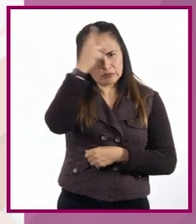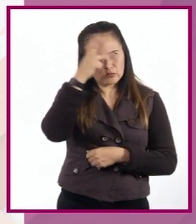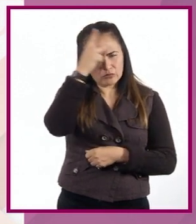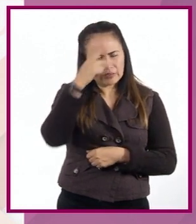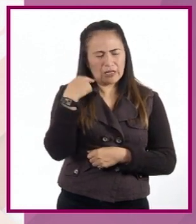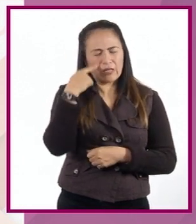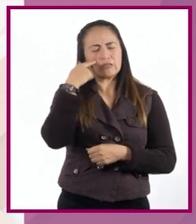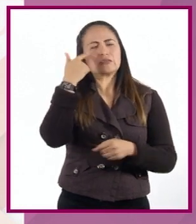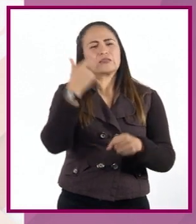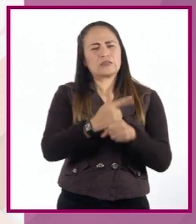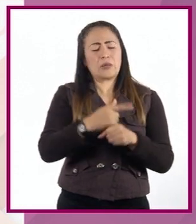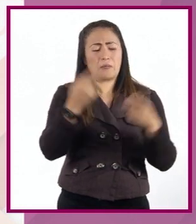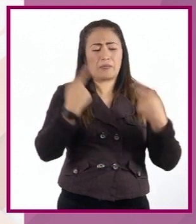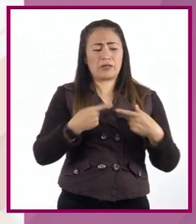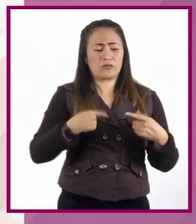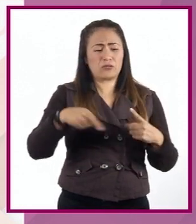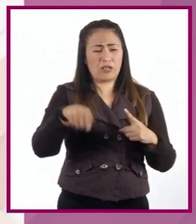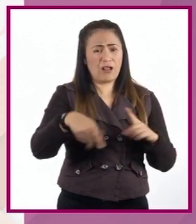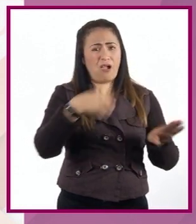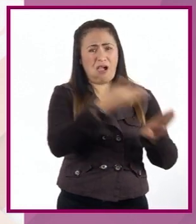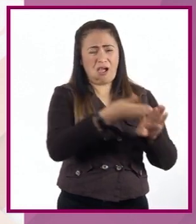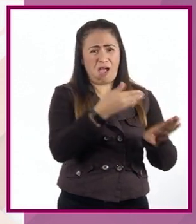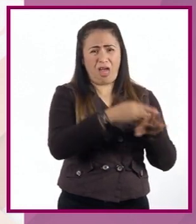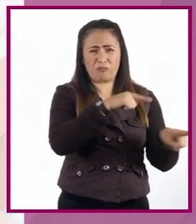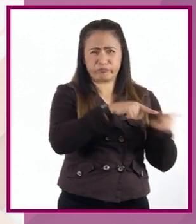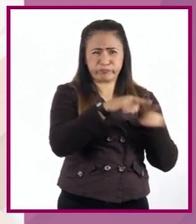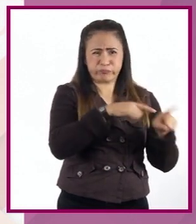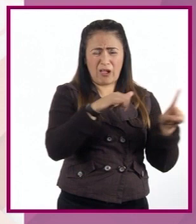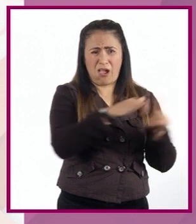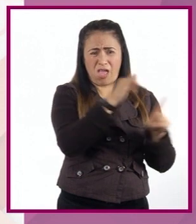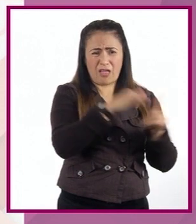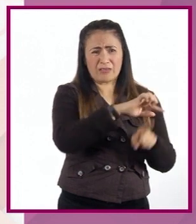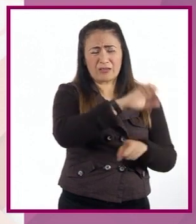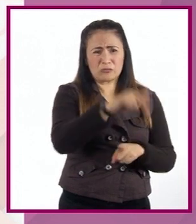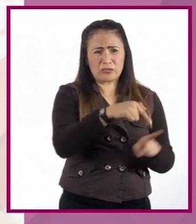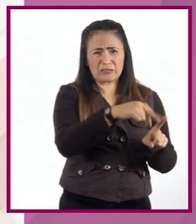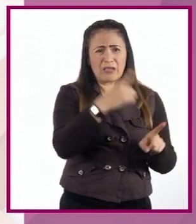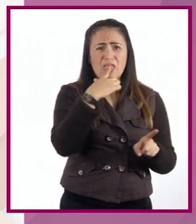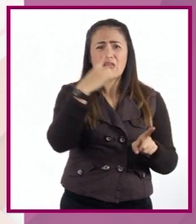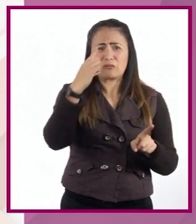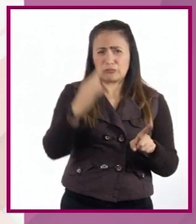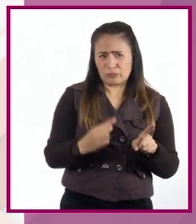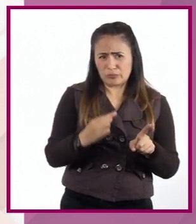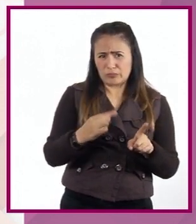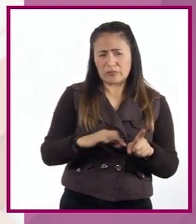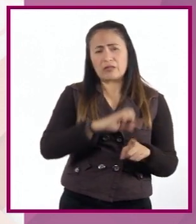una persona por medio del acoso escolar. Y este último es el tercer paso.